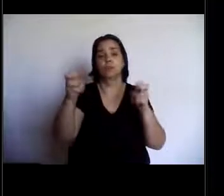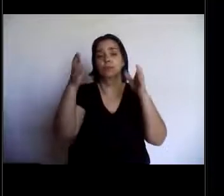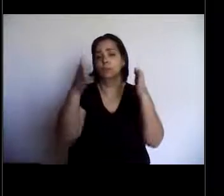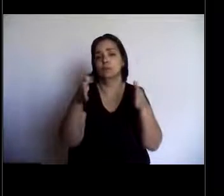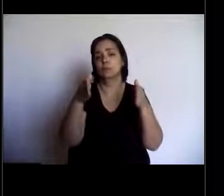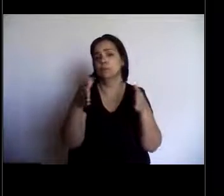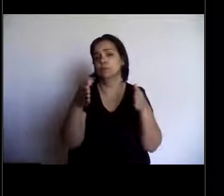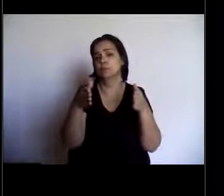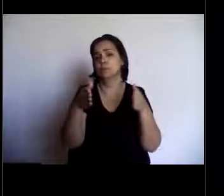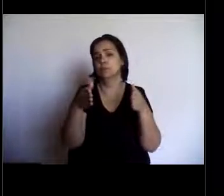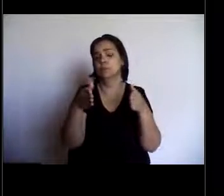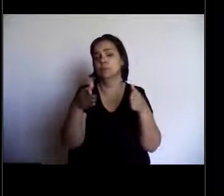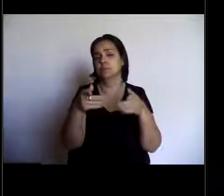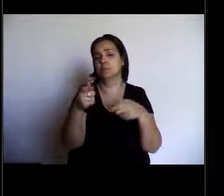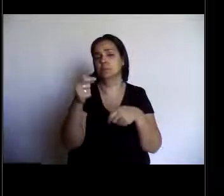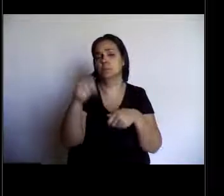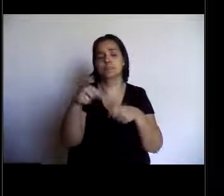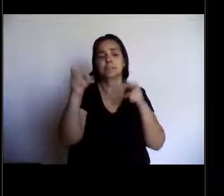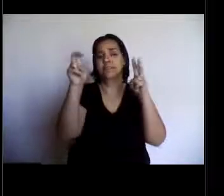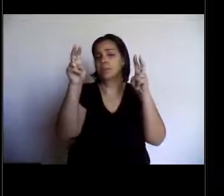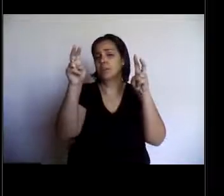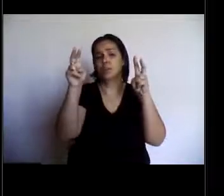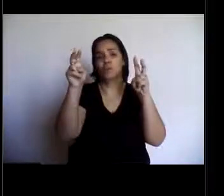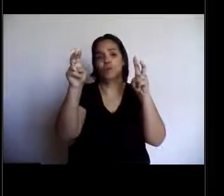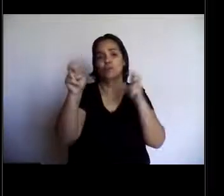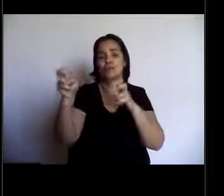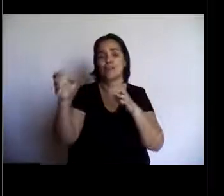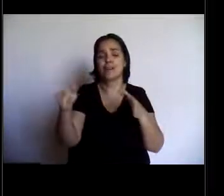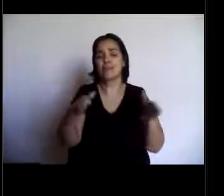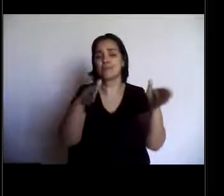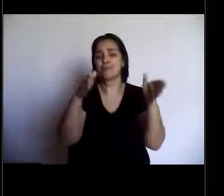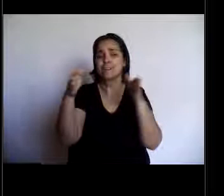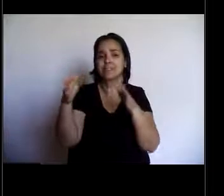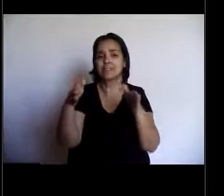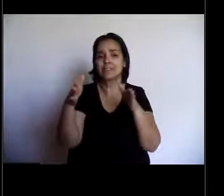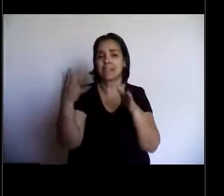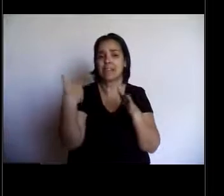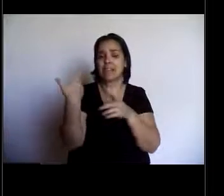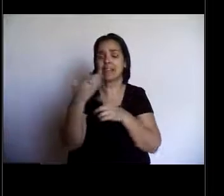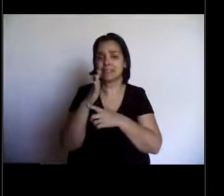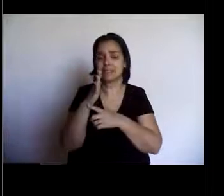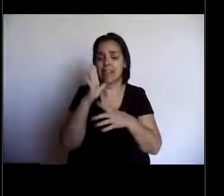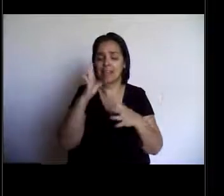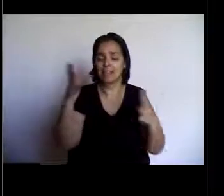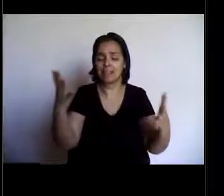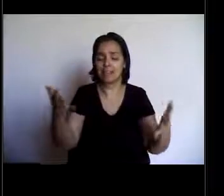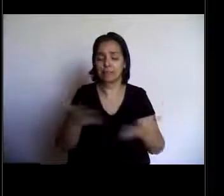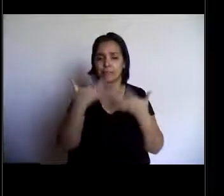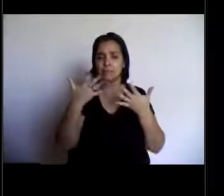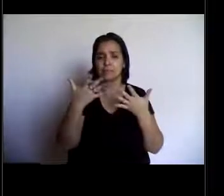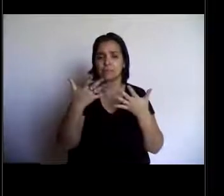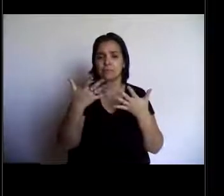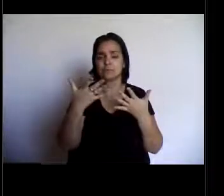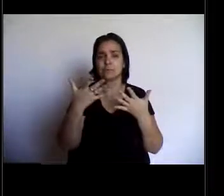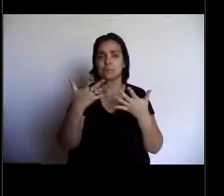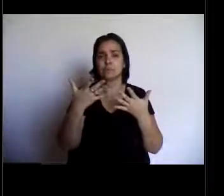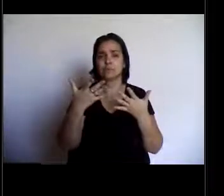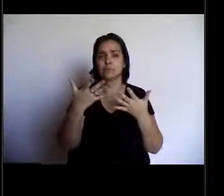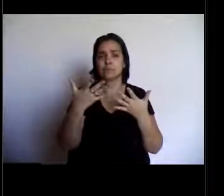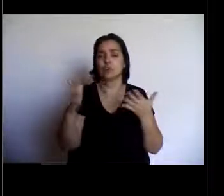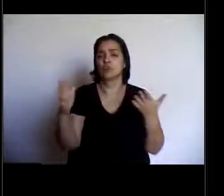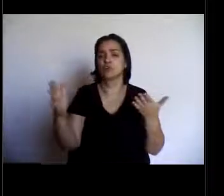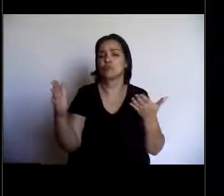en este nuevo escenario que se está planteando ya inmediato, pues todos los que al final